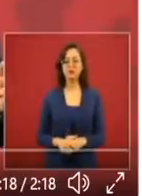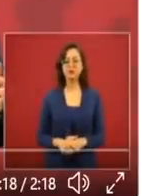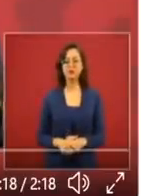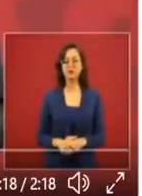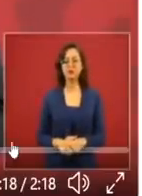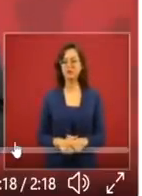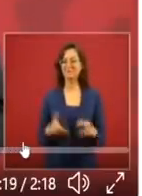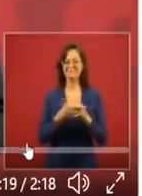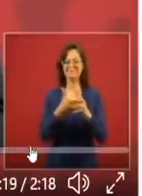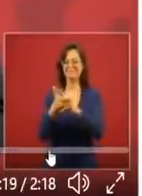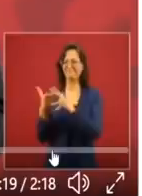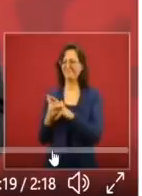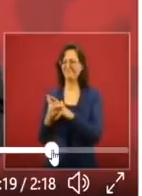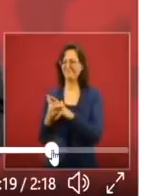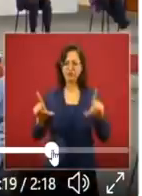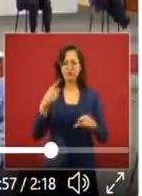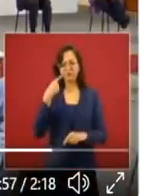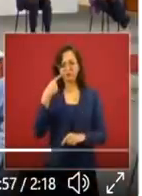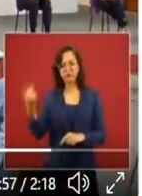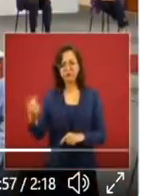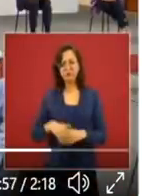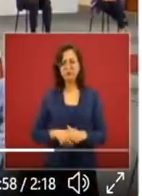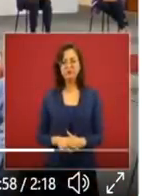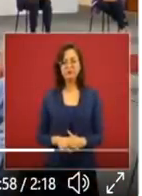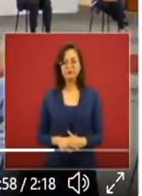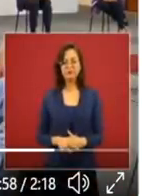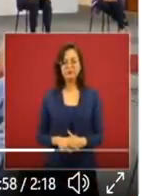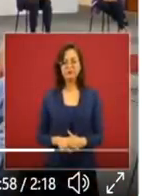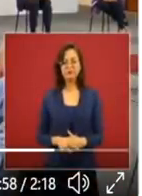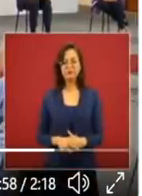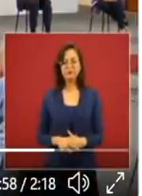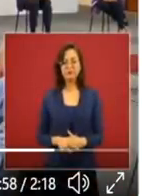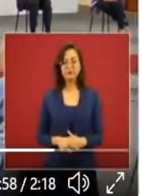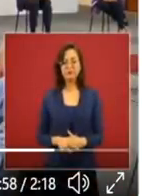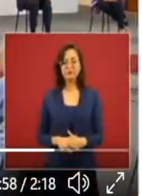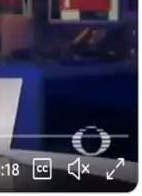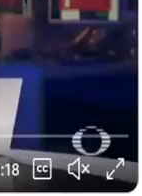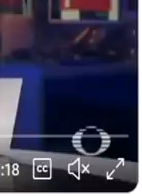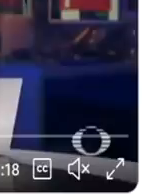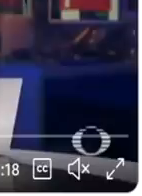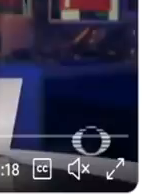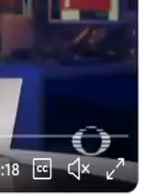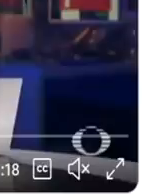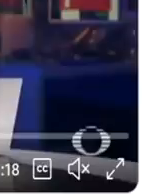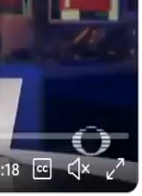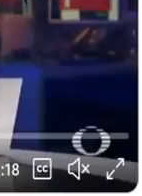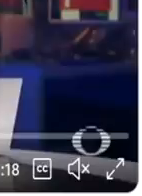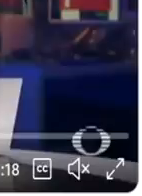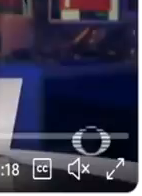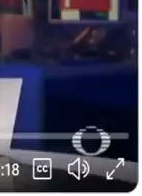Son muchos homicidios. Lo que está pasando. Entonces, bueno, ahí le muestra la gráfica. Y